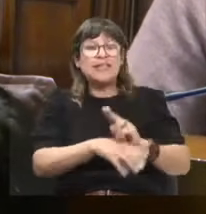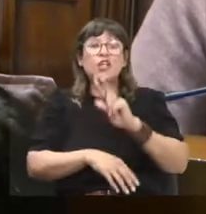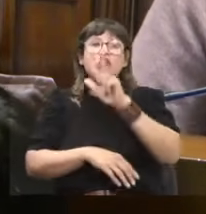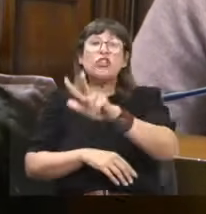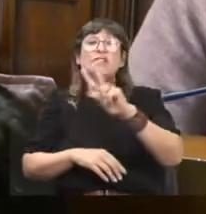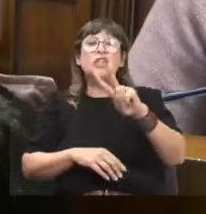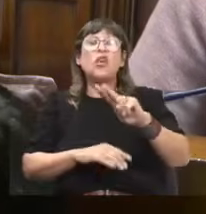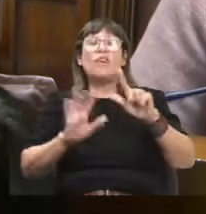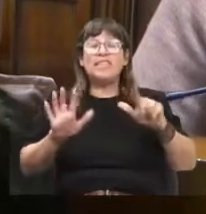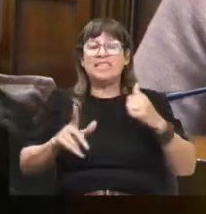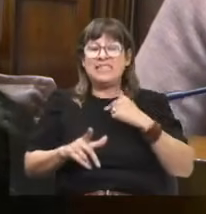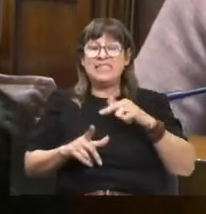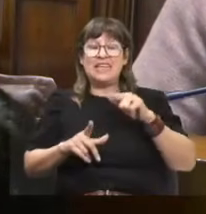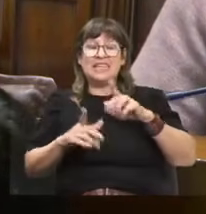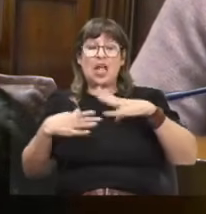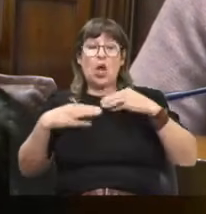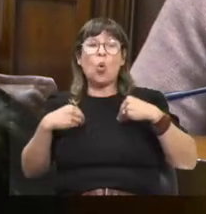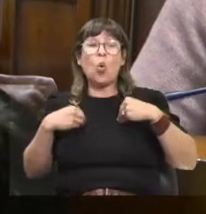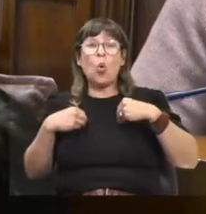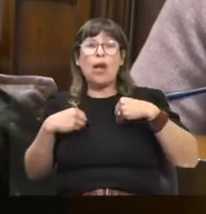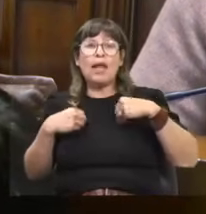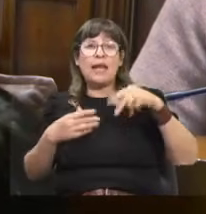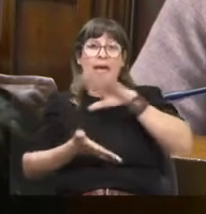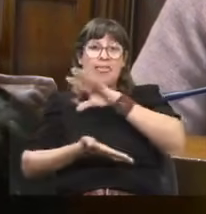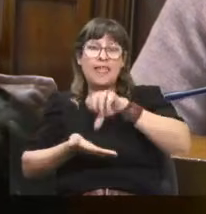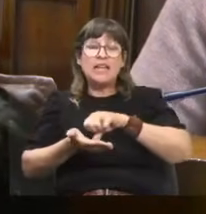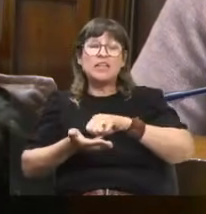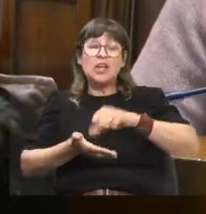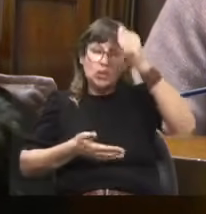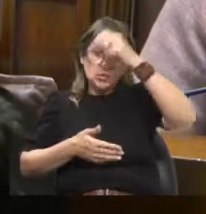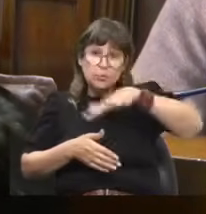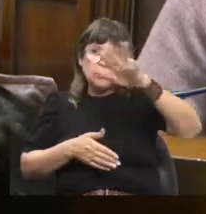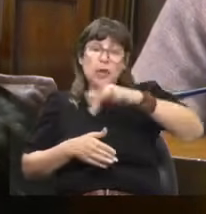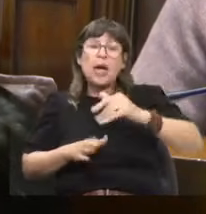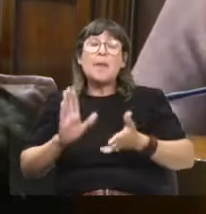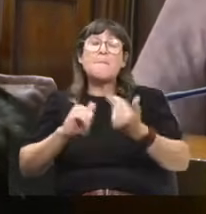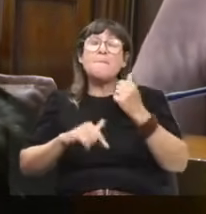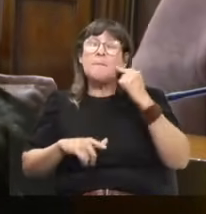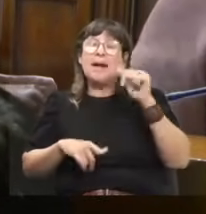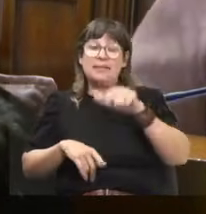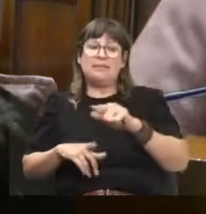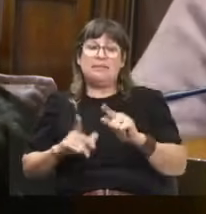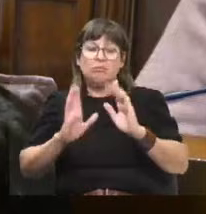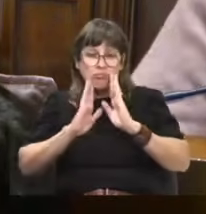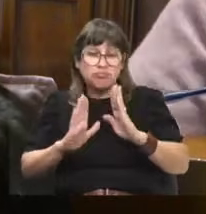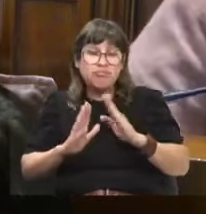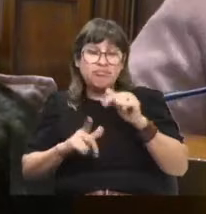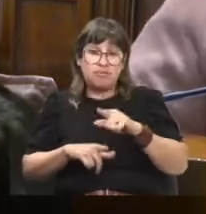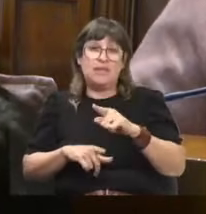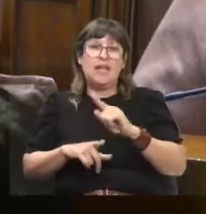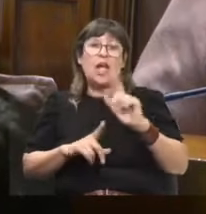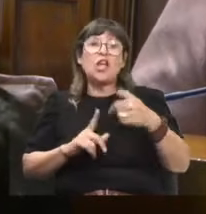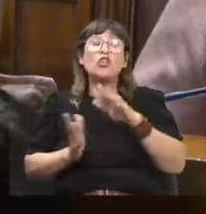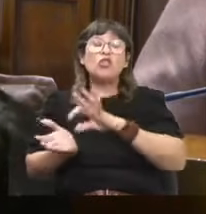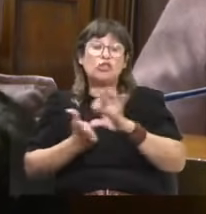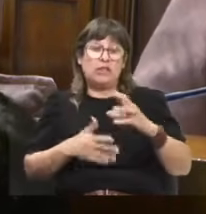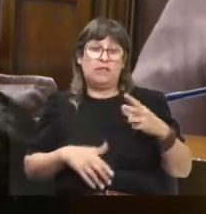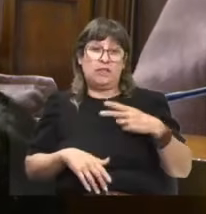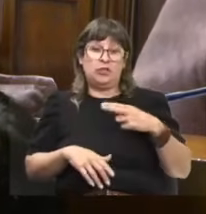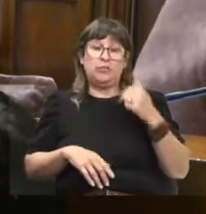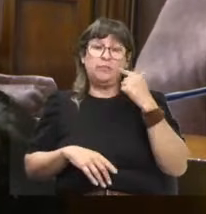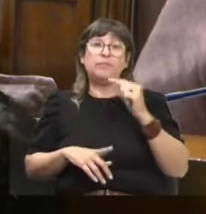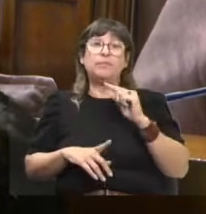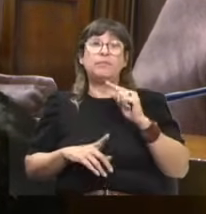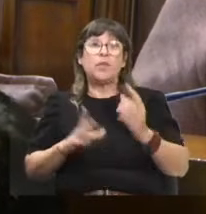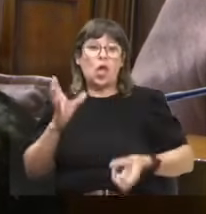urbanas y rurales y la atención de más de 8.500 niños de ACE y otros prestadores. Se innovó